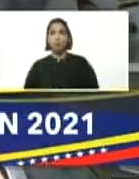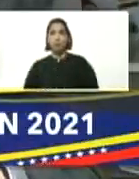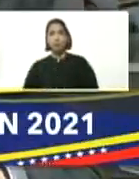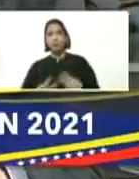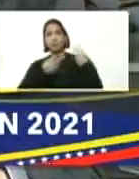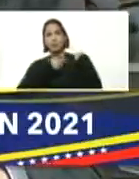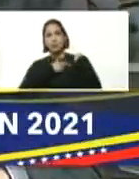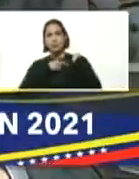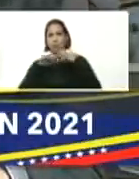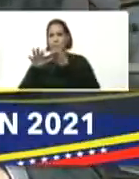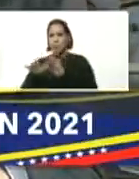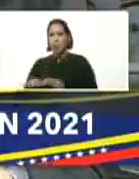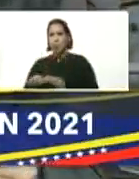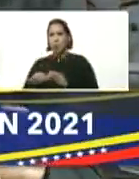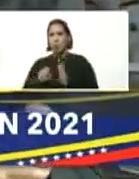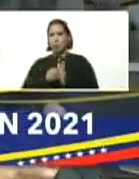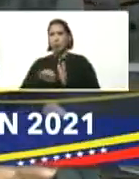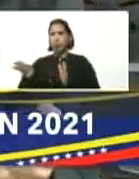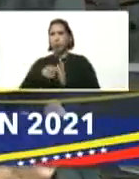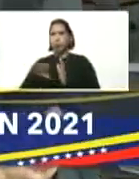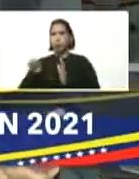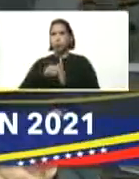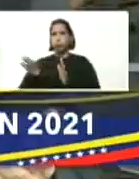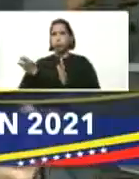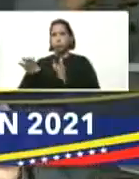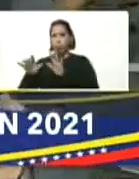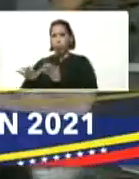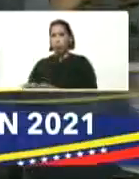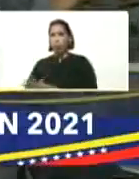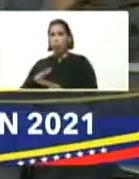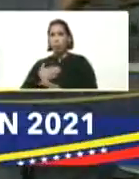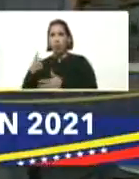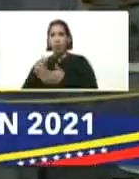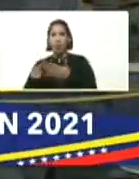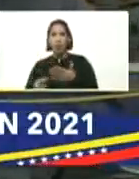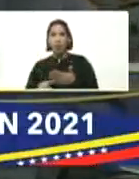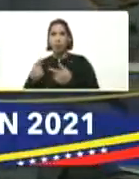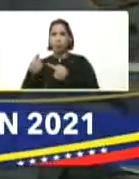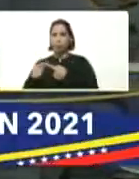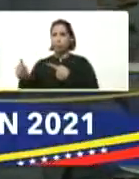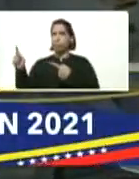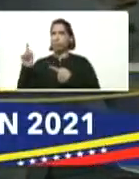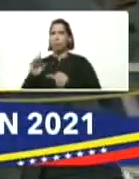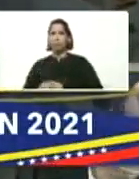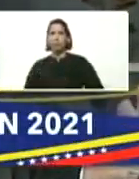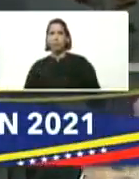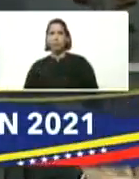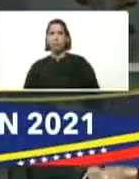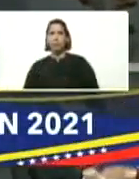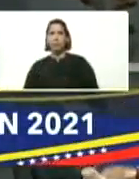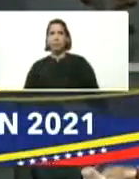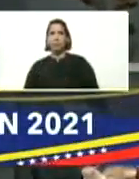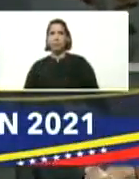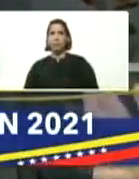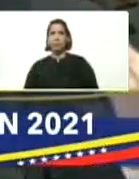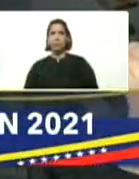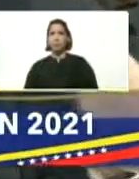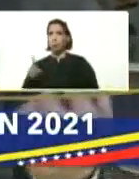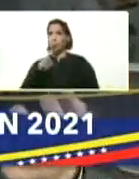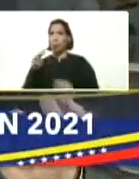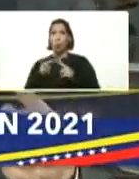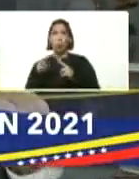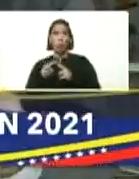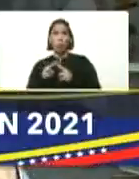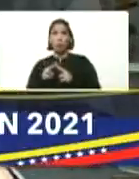de digitalizar los libros y puedes leer a China Mieville, por ejemplo. No lo conoce, ¿verdad,